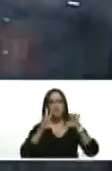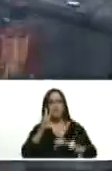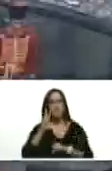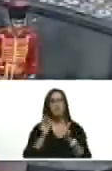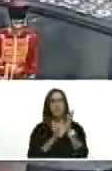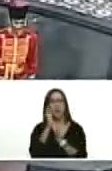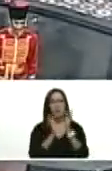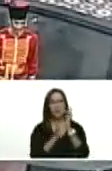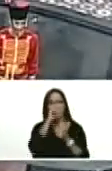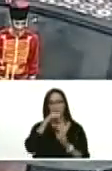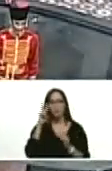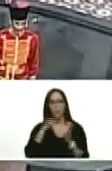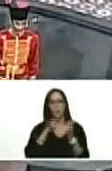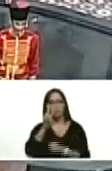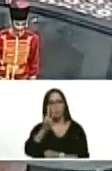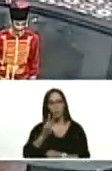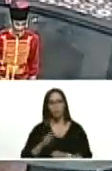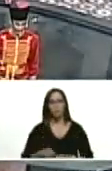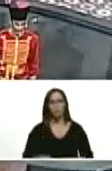2002.